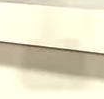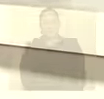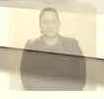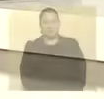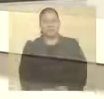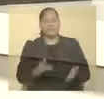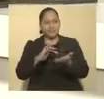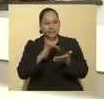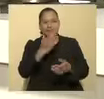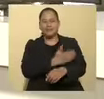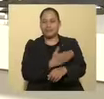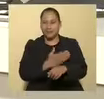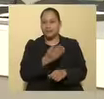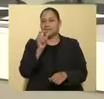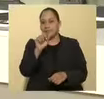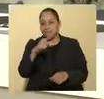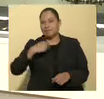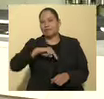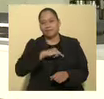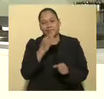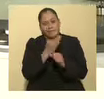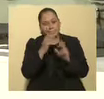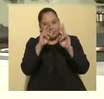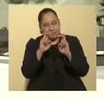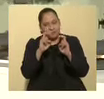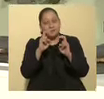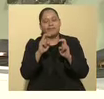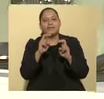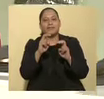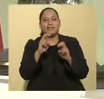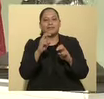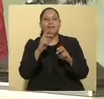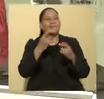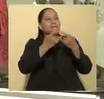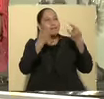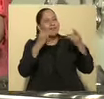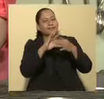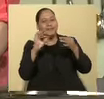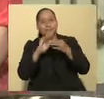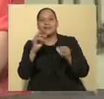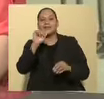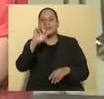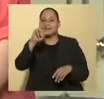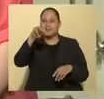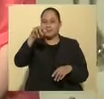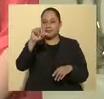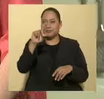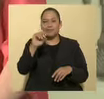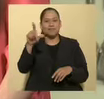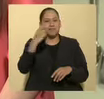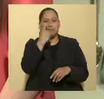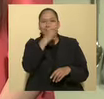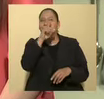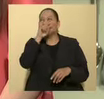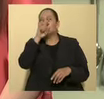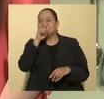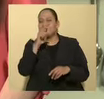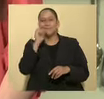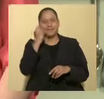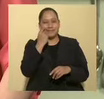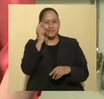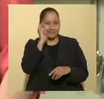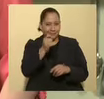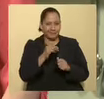Gracias, compañeros. Y así es, entramos a la sección de nuestro querido cronista Armando Ramírez, nuestro gran Ojitos Pajaritos, y vamos a